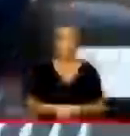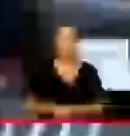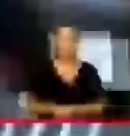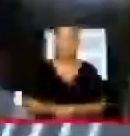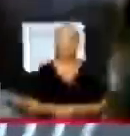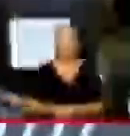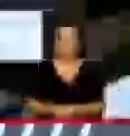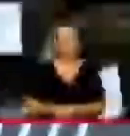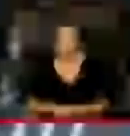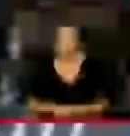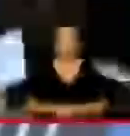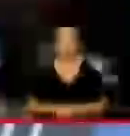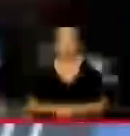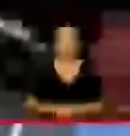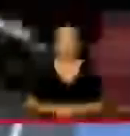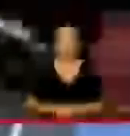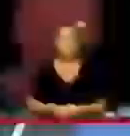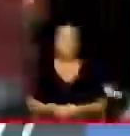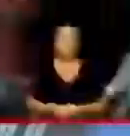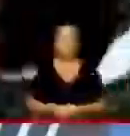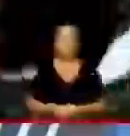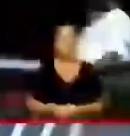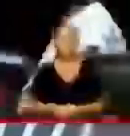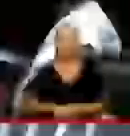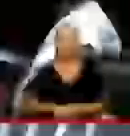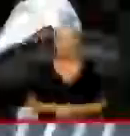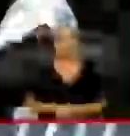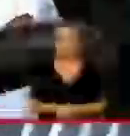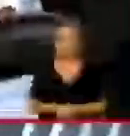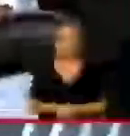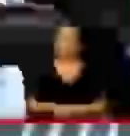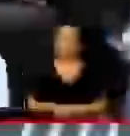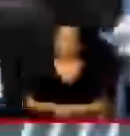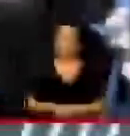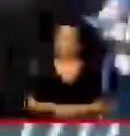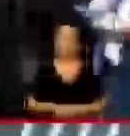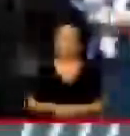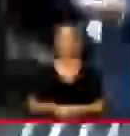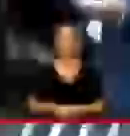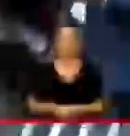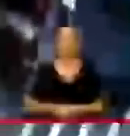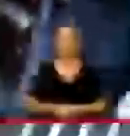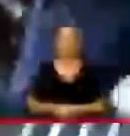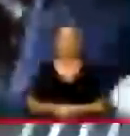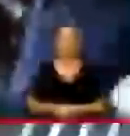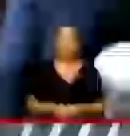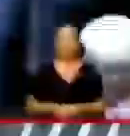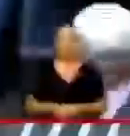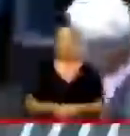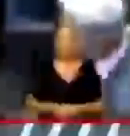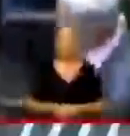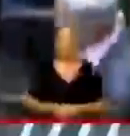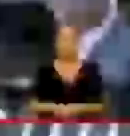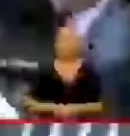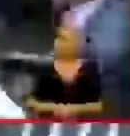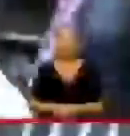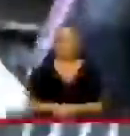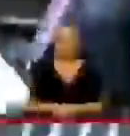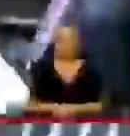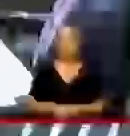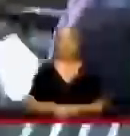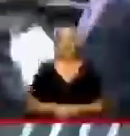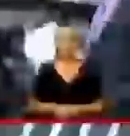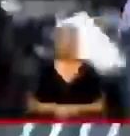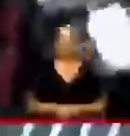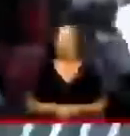planteando que hay que ponerle condiciones al FMI. Y la manifestación del sábado, después de la plaza